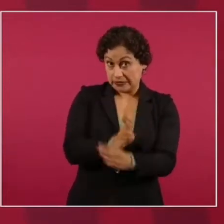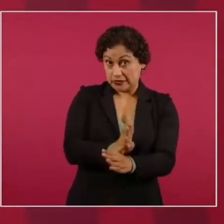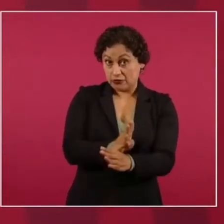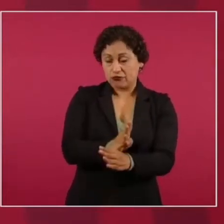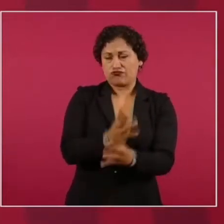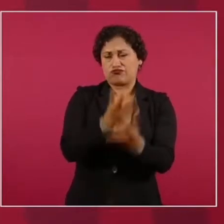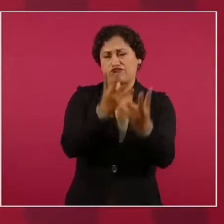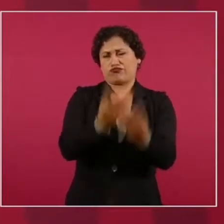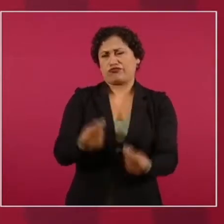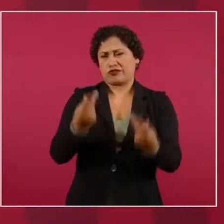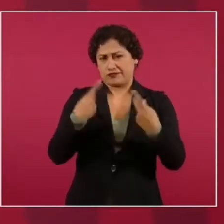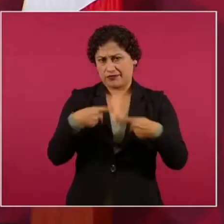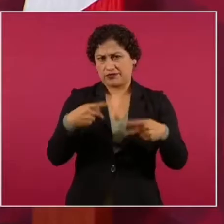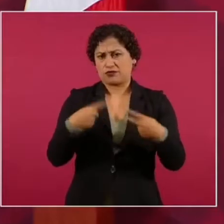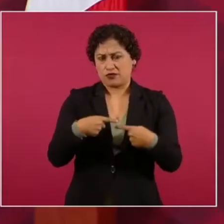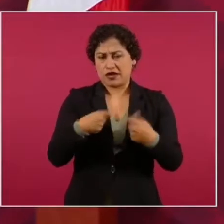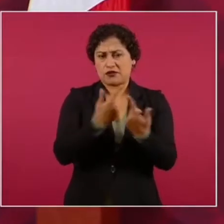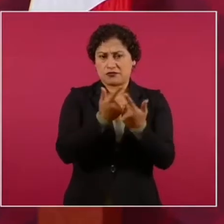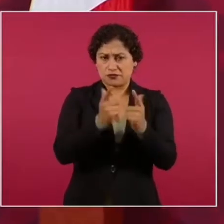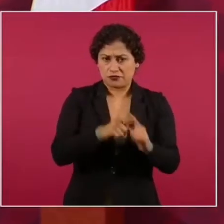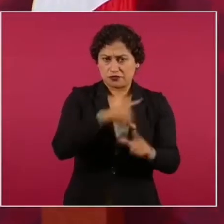Y yo entiendo